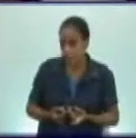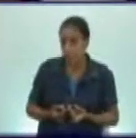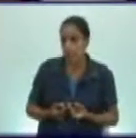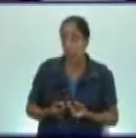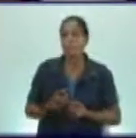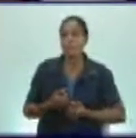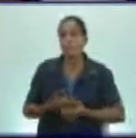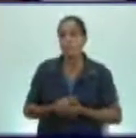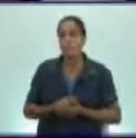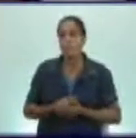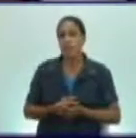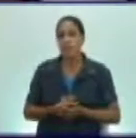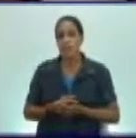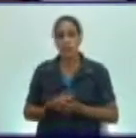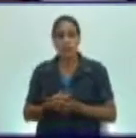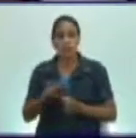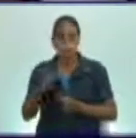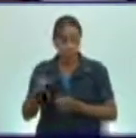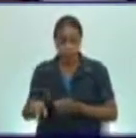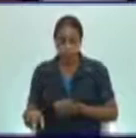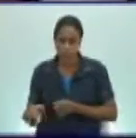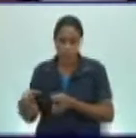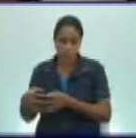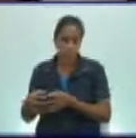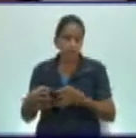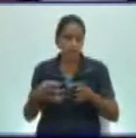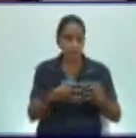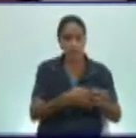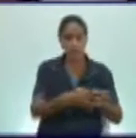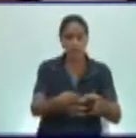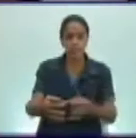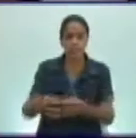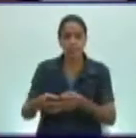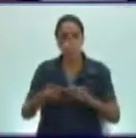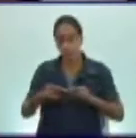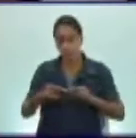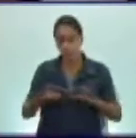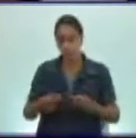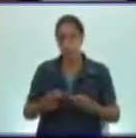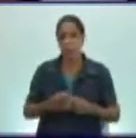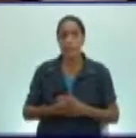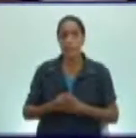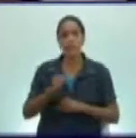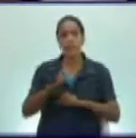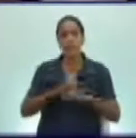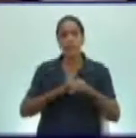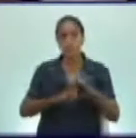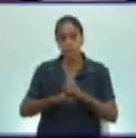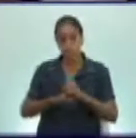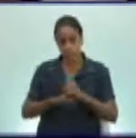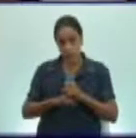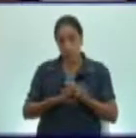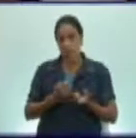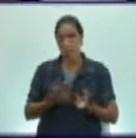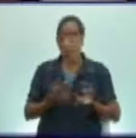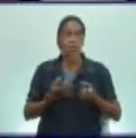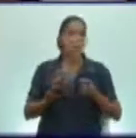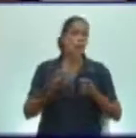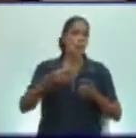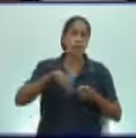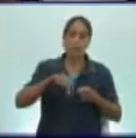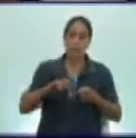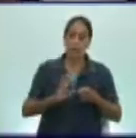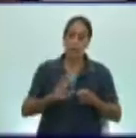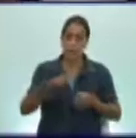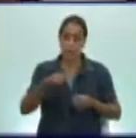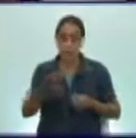otra. Es decir, un segmento, otro segmento y otro segmento, y se repiten esas estructuras. Estructuras como las quetas, estructuras